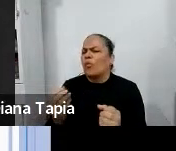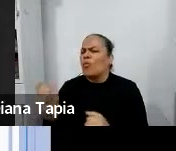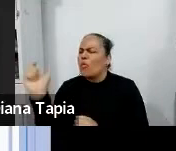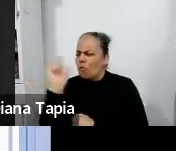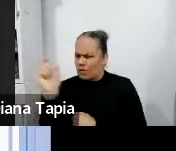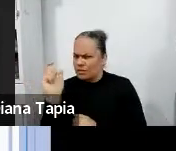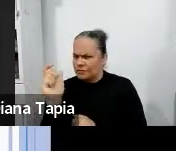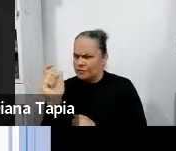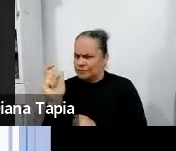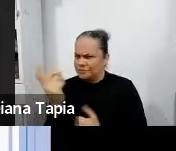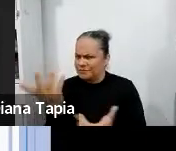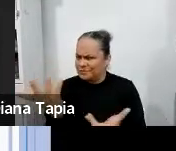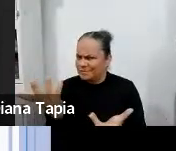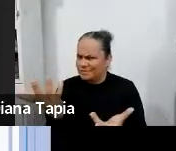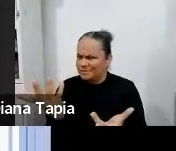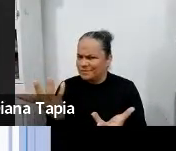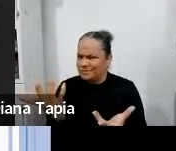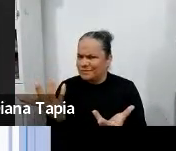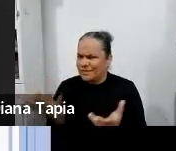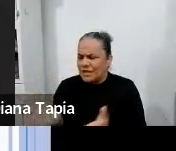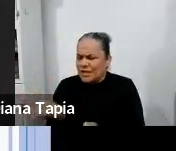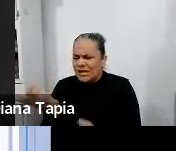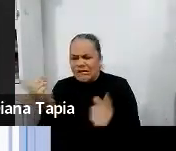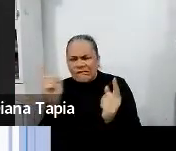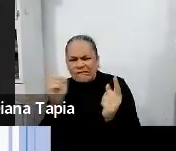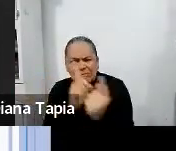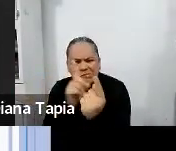la comunicación, la socialización, ¿sí?